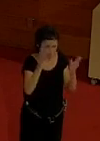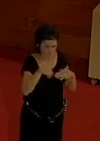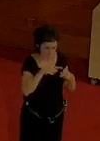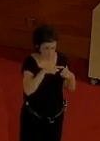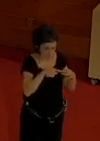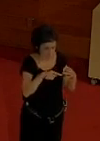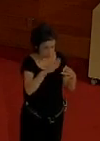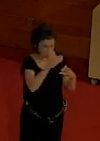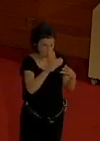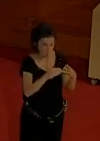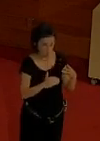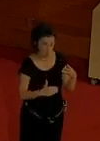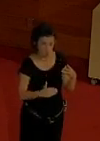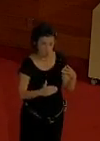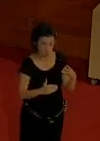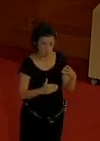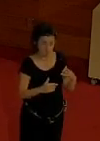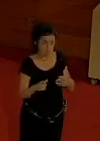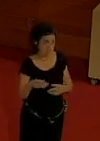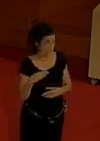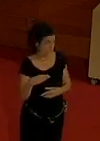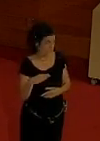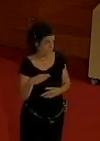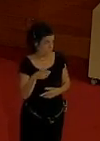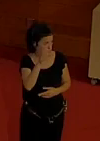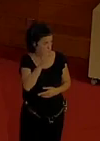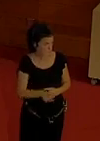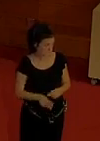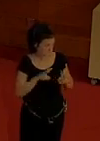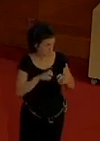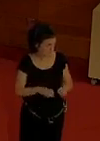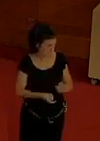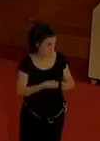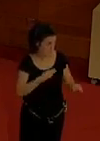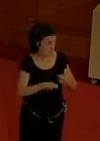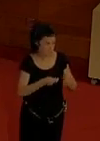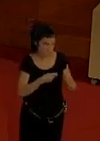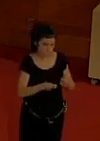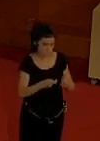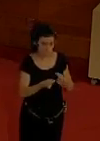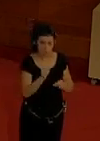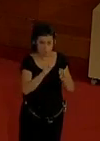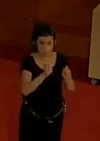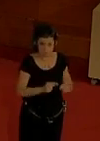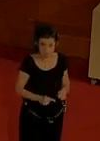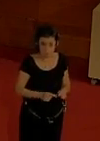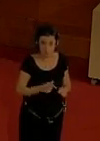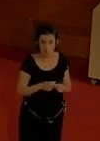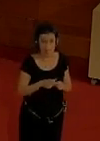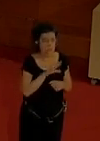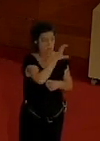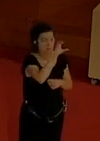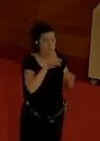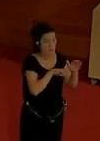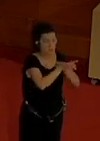ahí esto lo inventó un analista de mercados financieros en el año 2001 que juntó a esos países emergentes